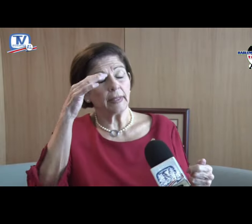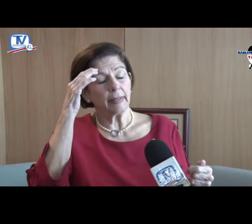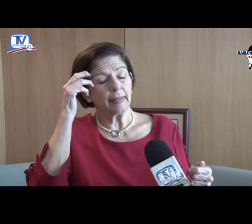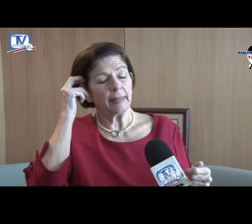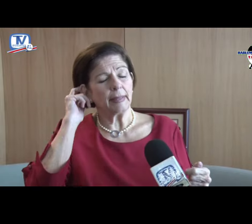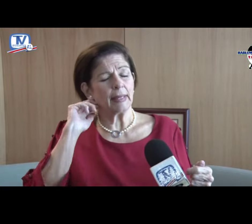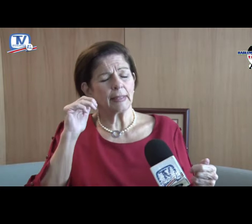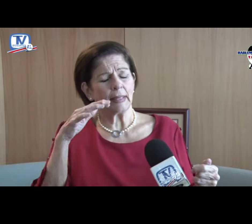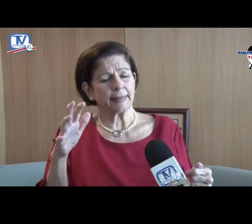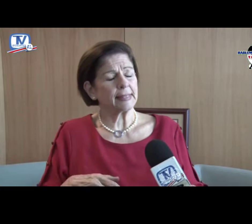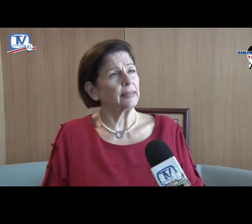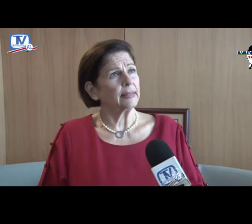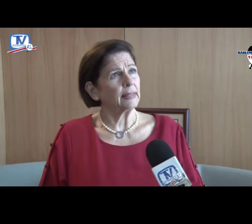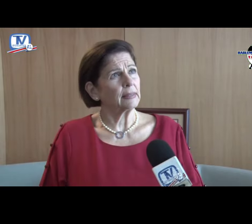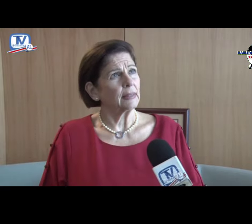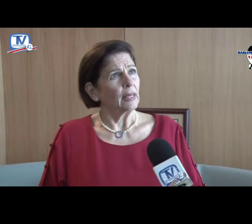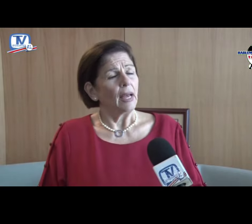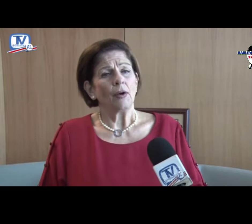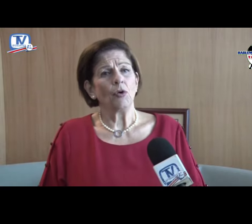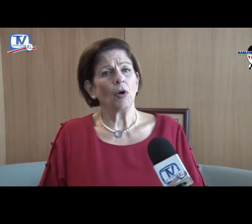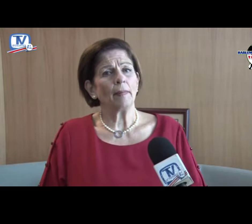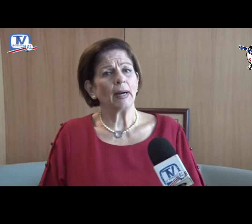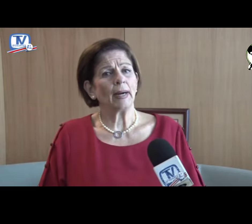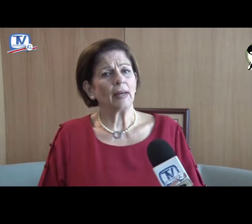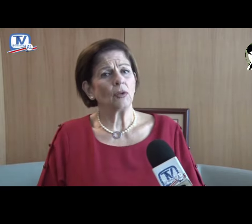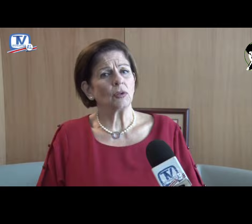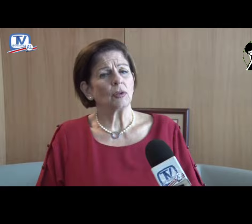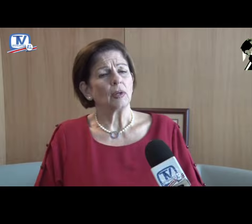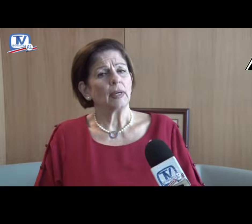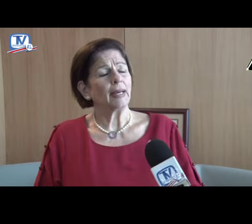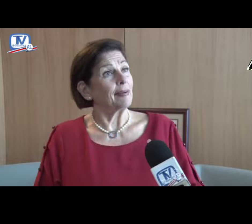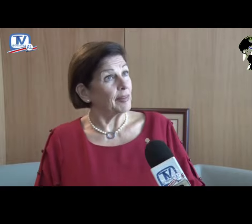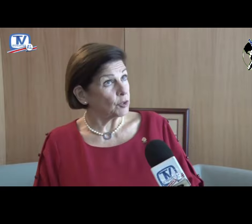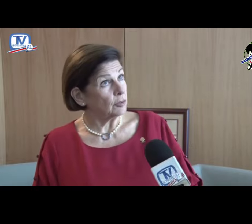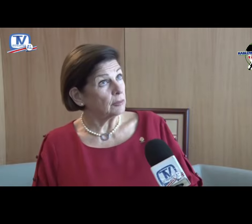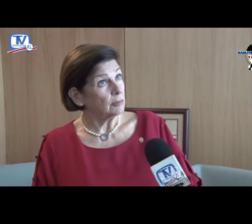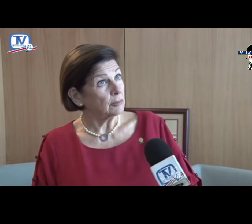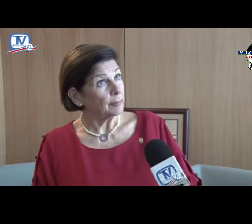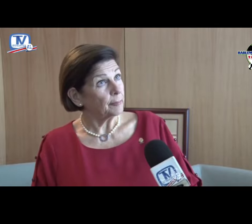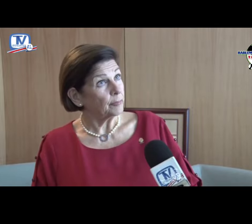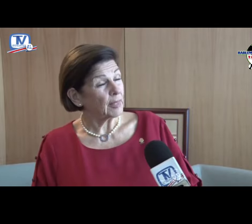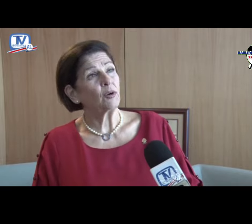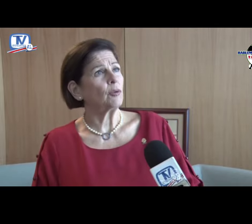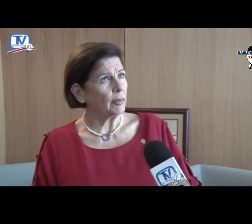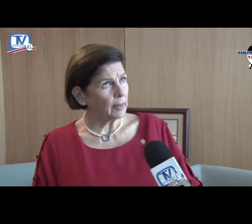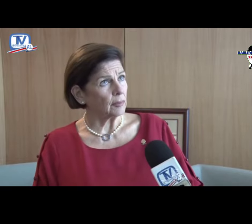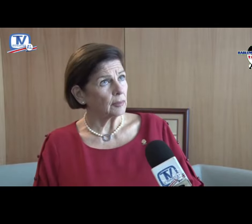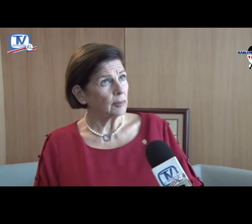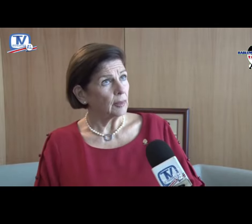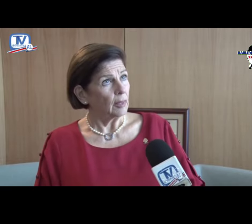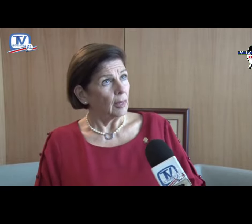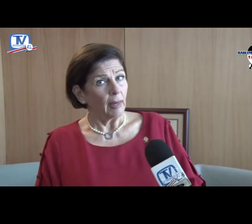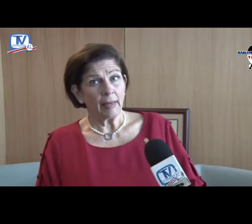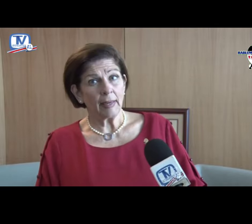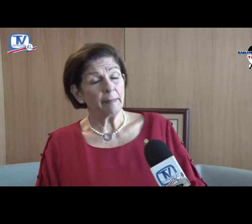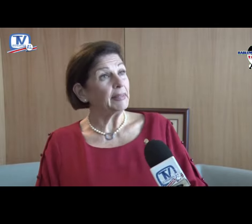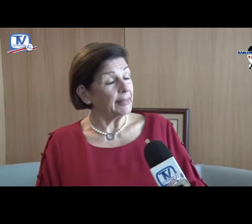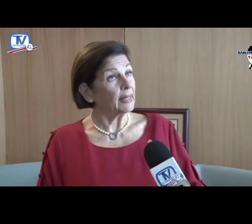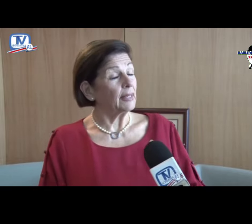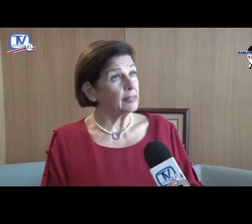bajado la tasa de interés no ha bajado la inflación Qué es lo que no ha bajado